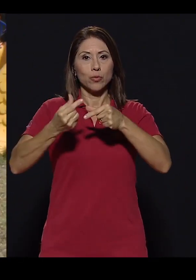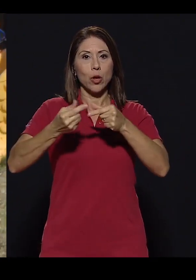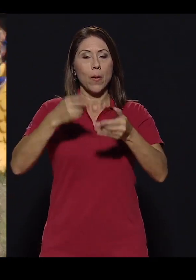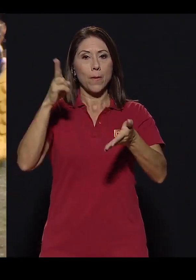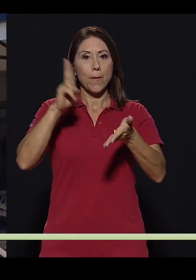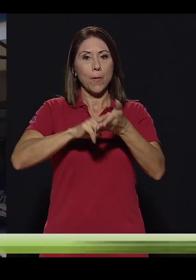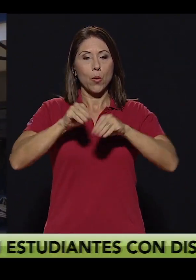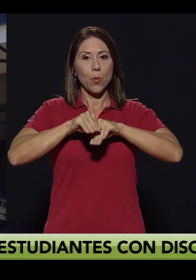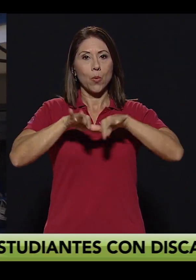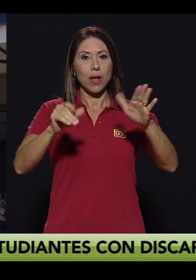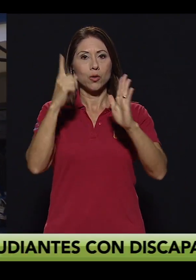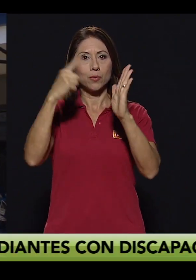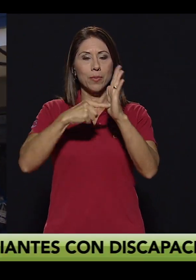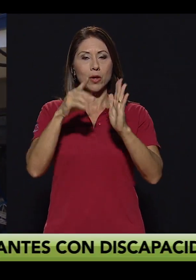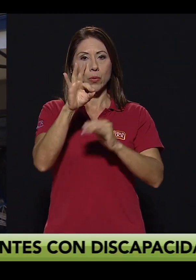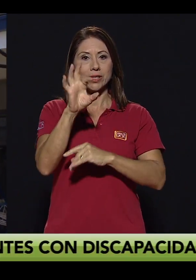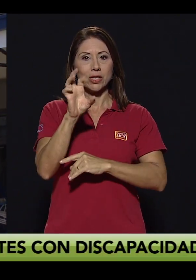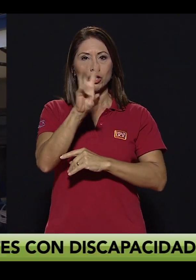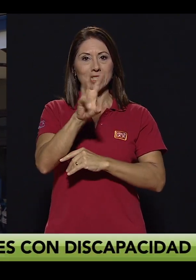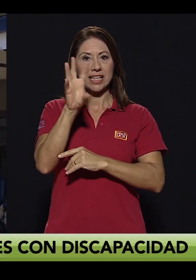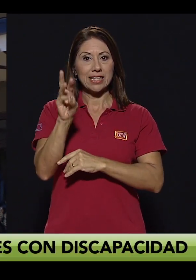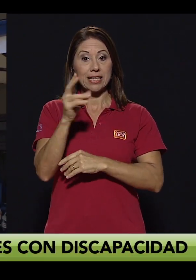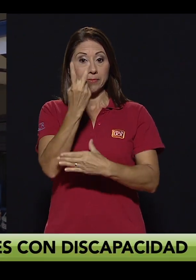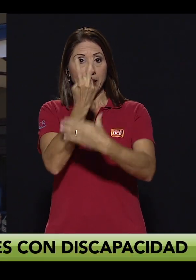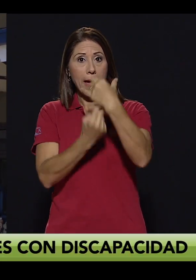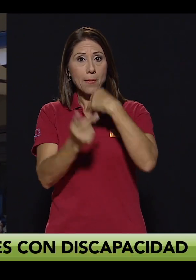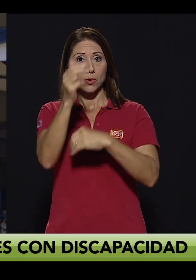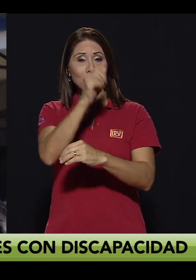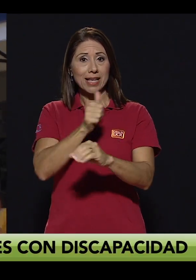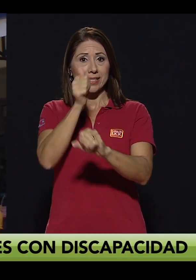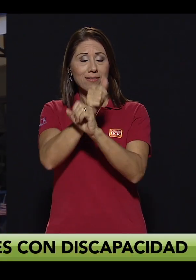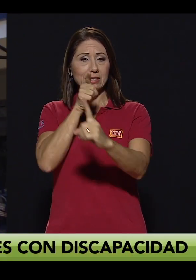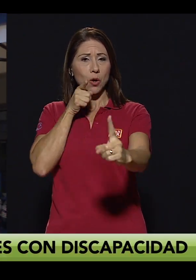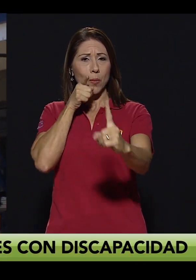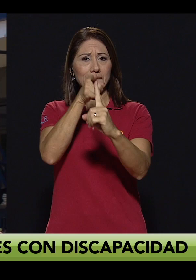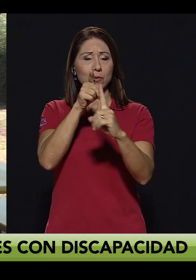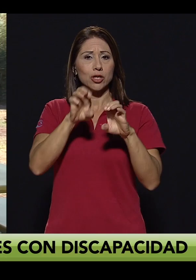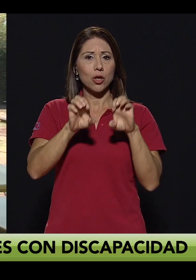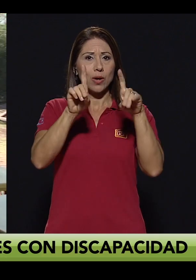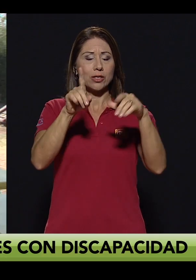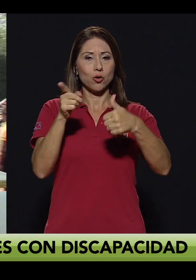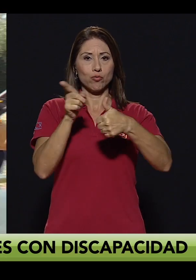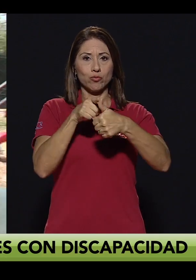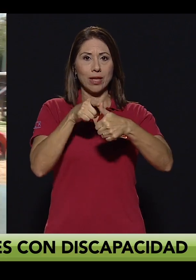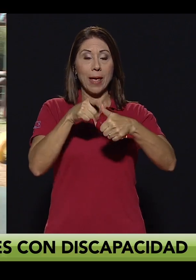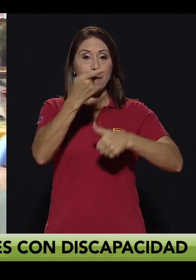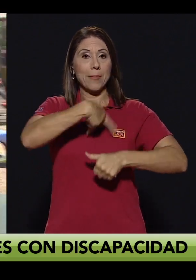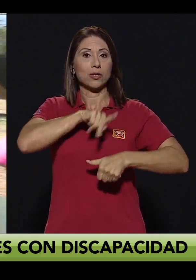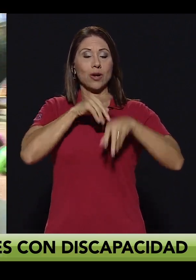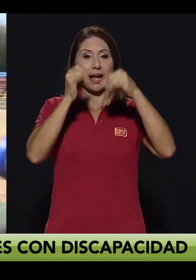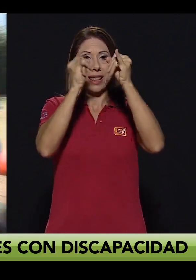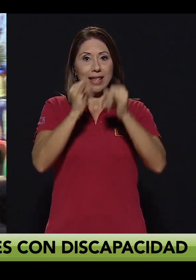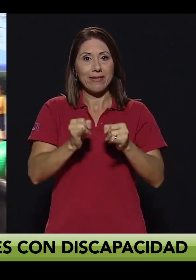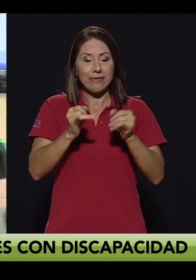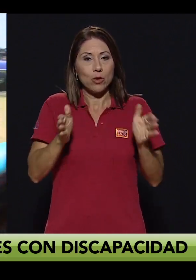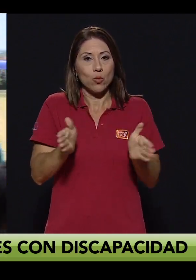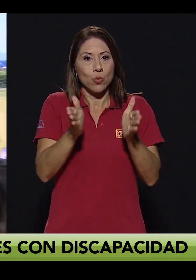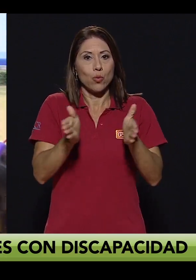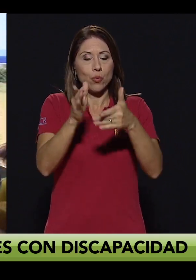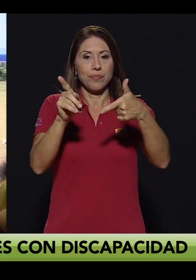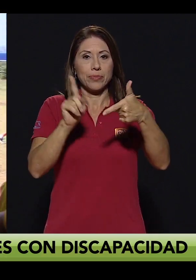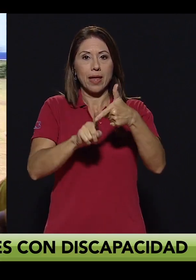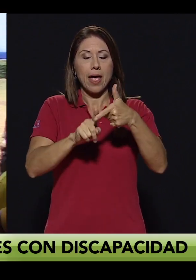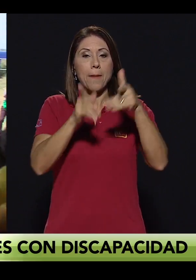promulgados en 1966 establecen como objetivos de la educación la formación de la personalidad del individuo